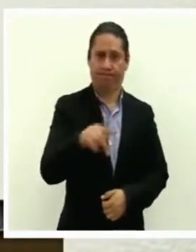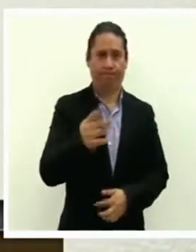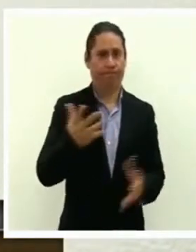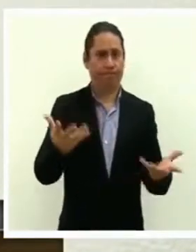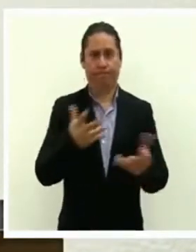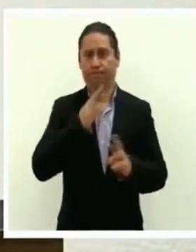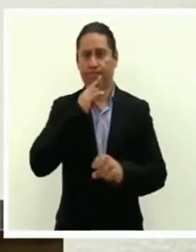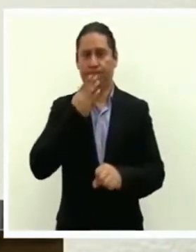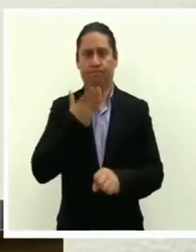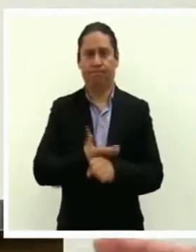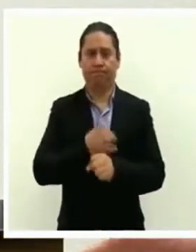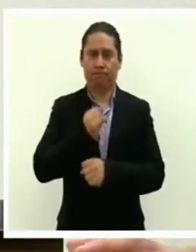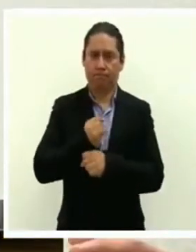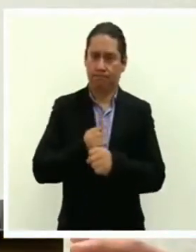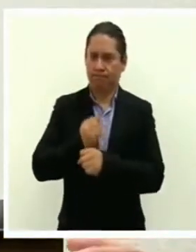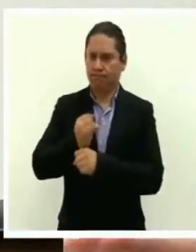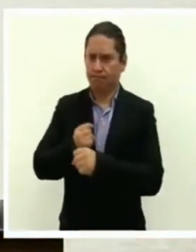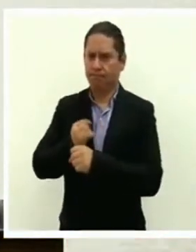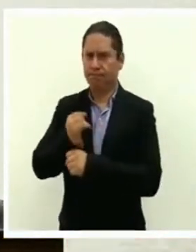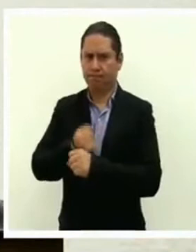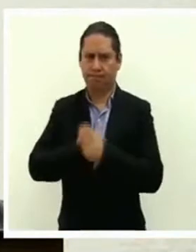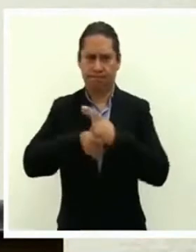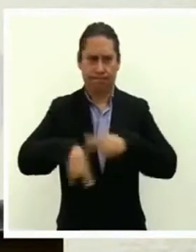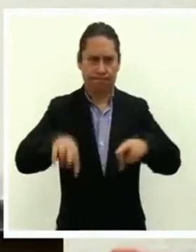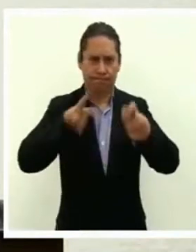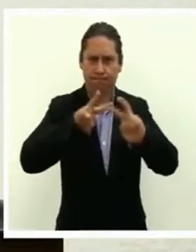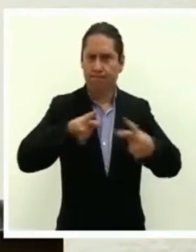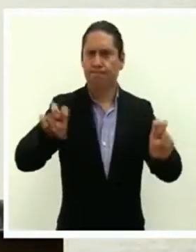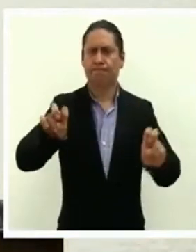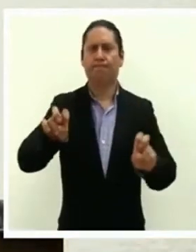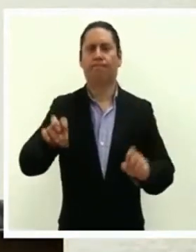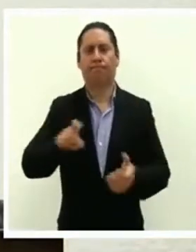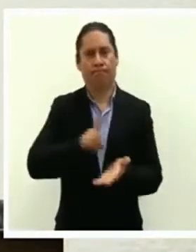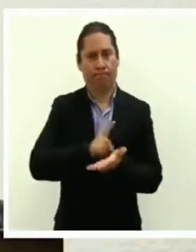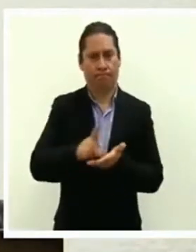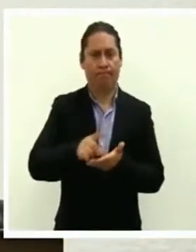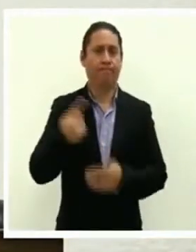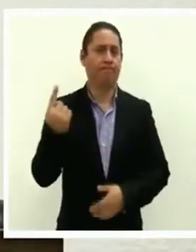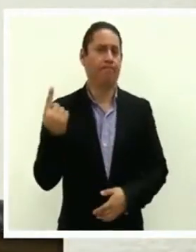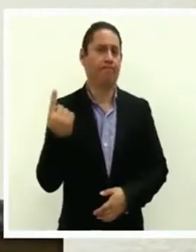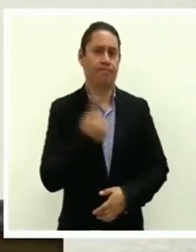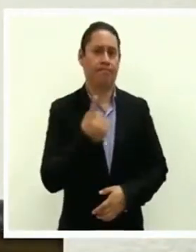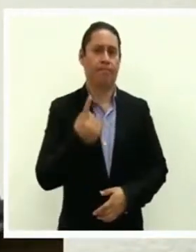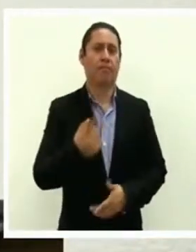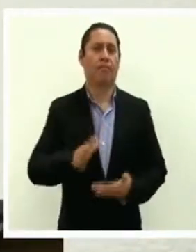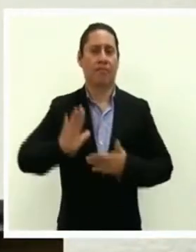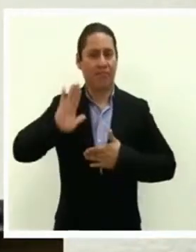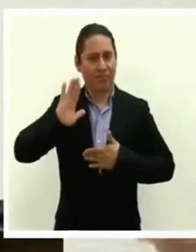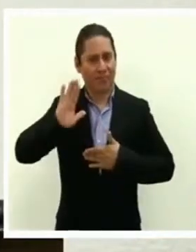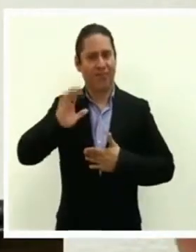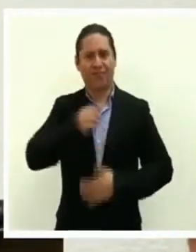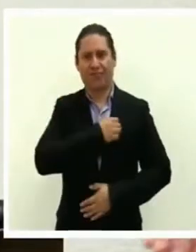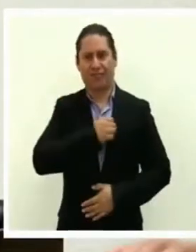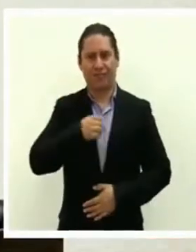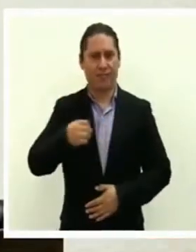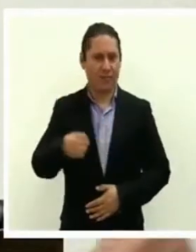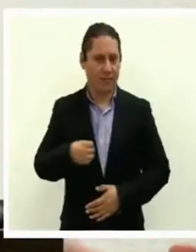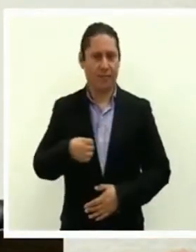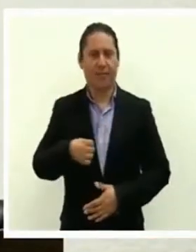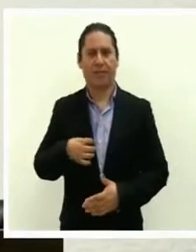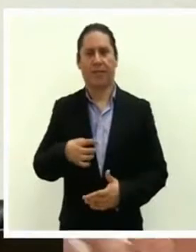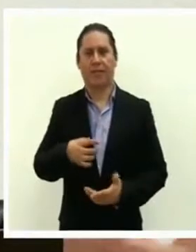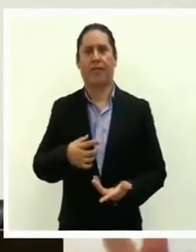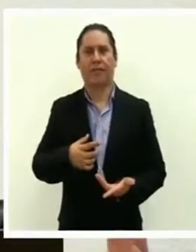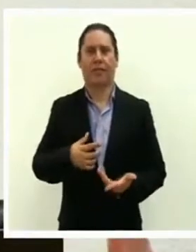funciones investiguen y determinen conforme a derecho, sabedora del gran compromiso y empeño demostrado por